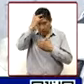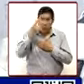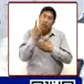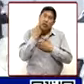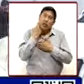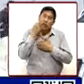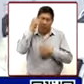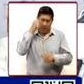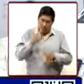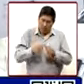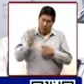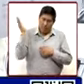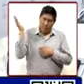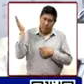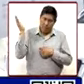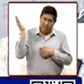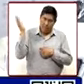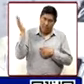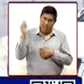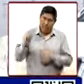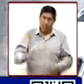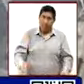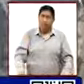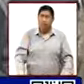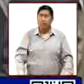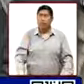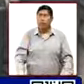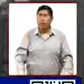días, ¿recuerda usted estas imágenes?